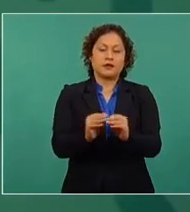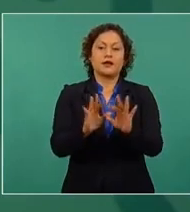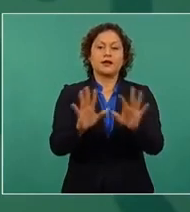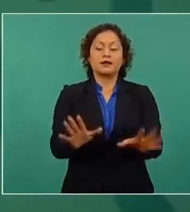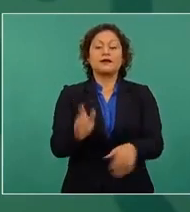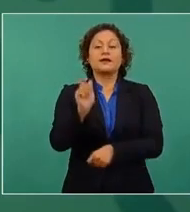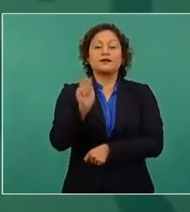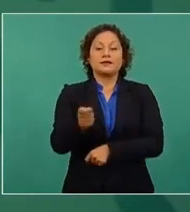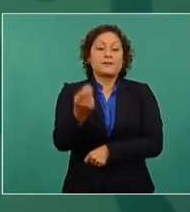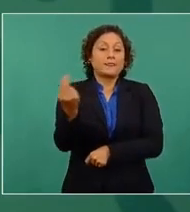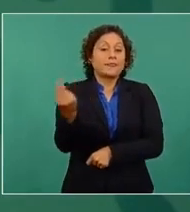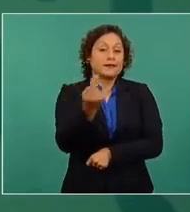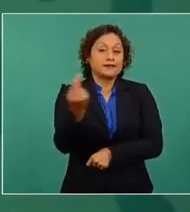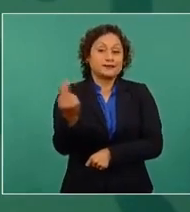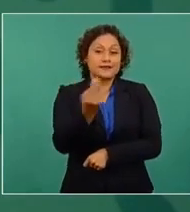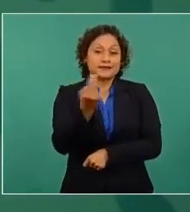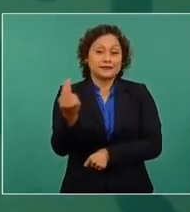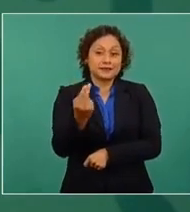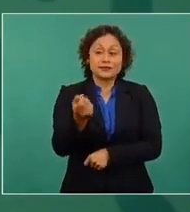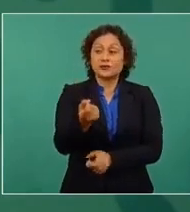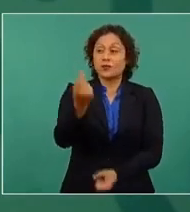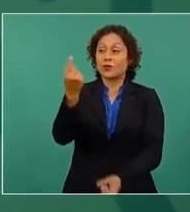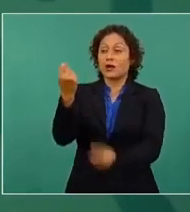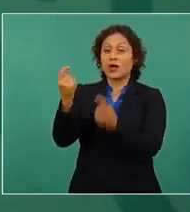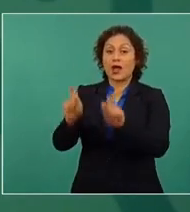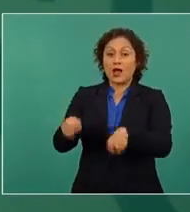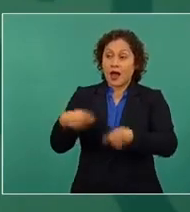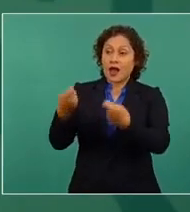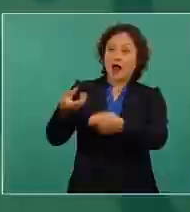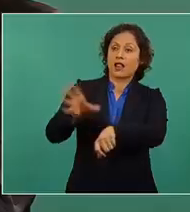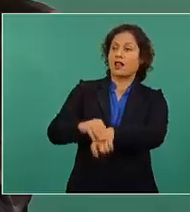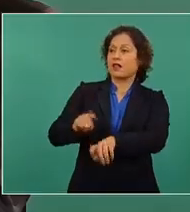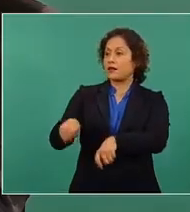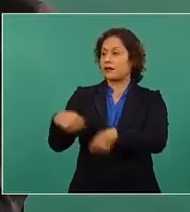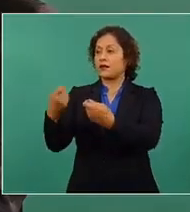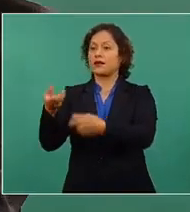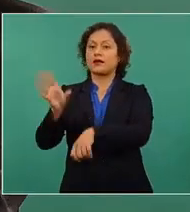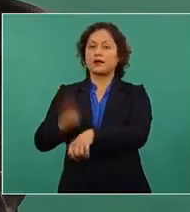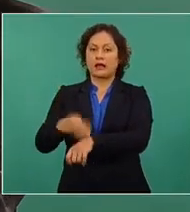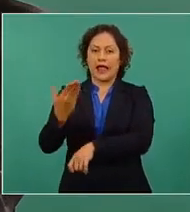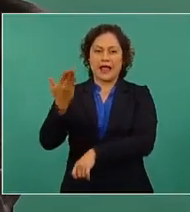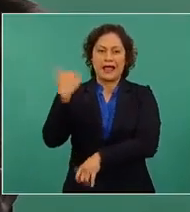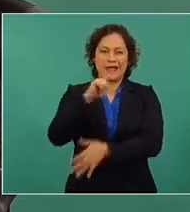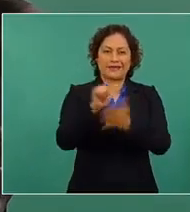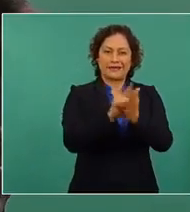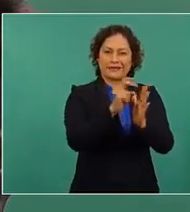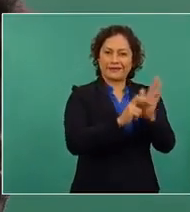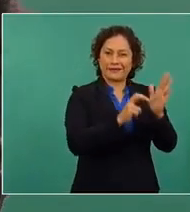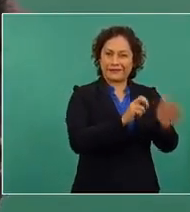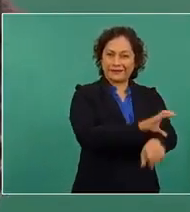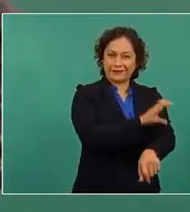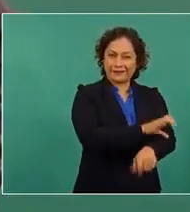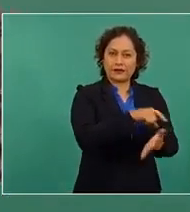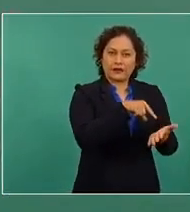el que se terminen los privilegios que se crearon con la llamada reforma energética para